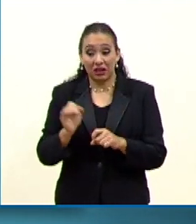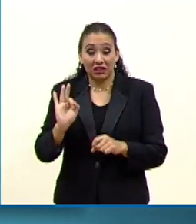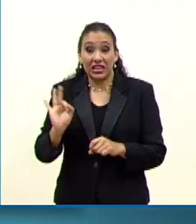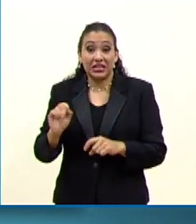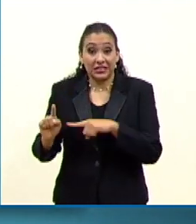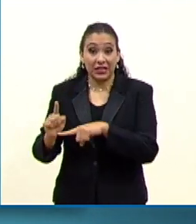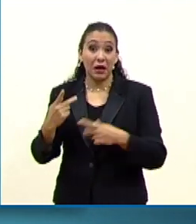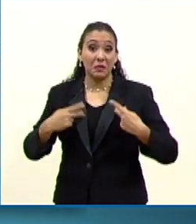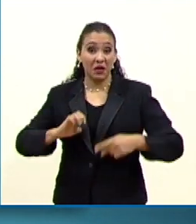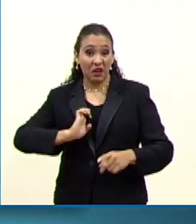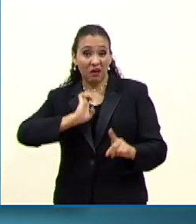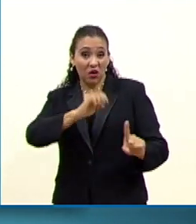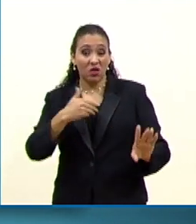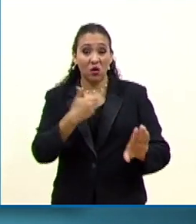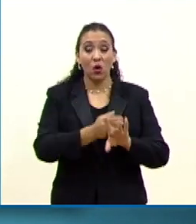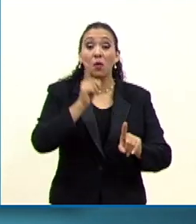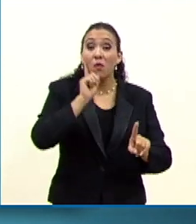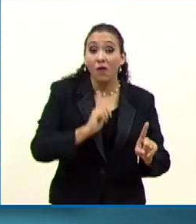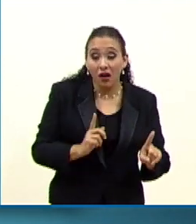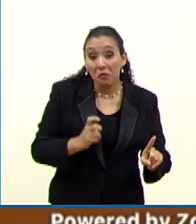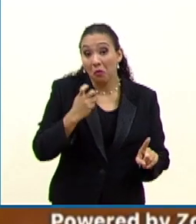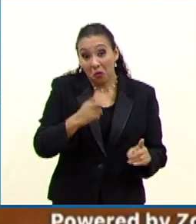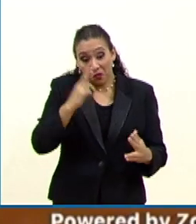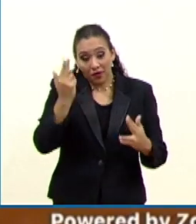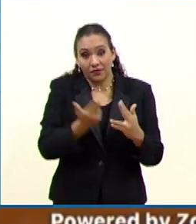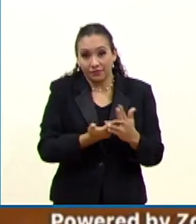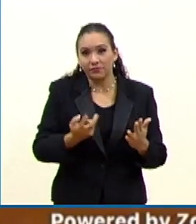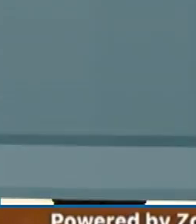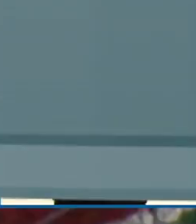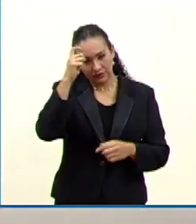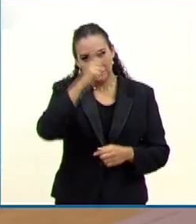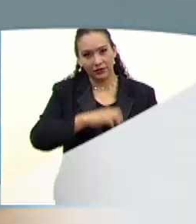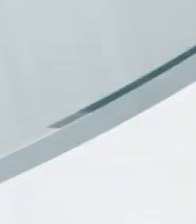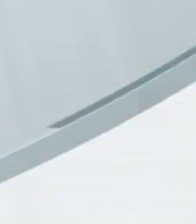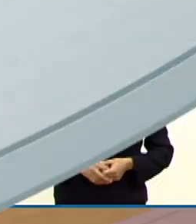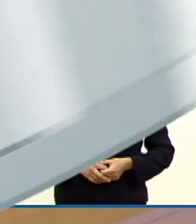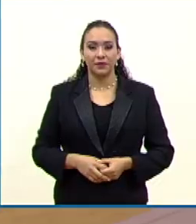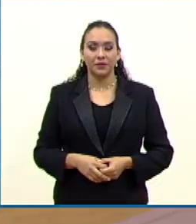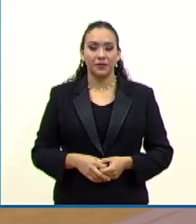y que eso tiene muy distintas consecuencias en el proceso.